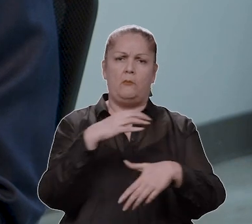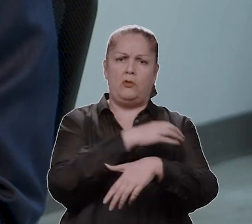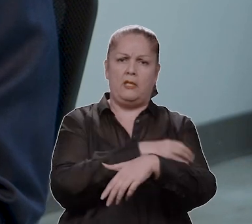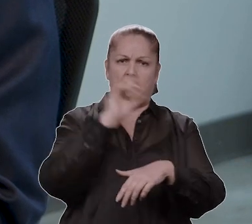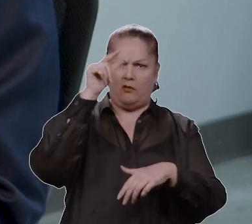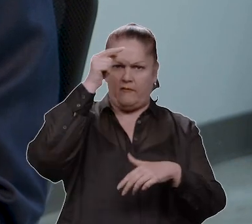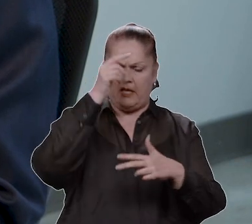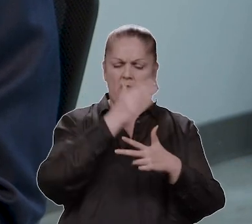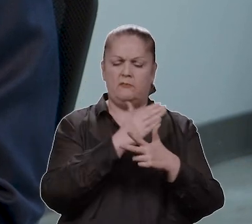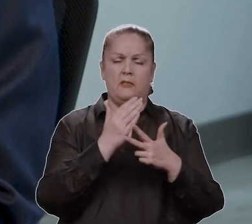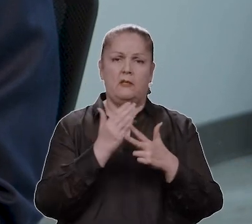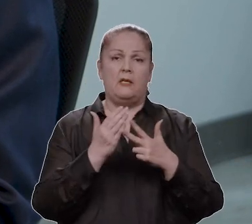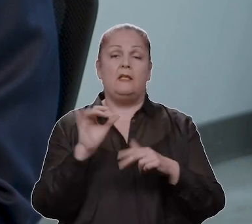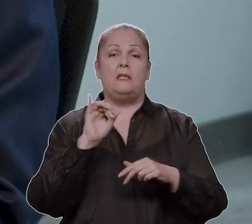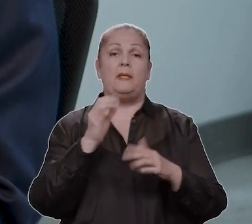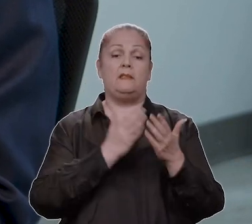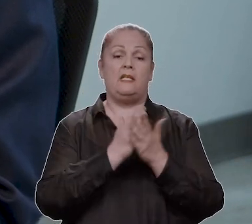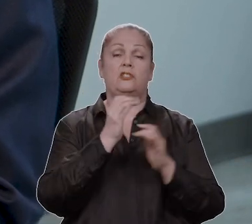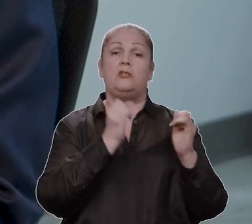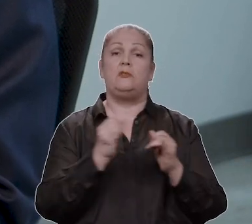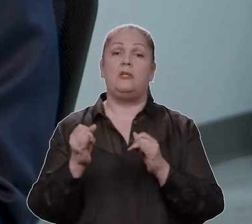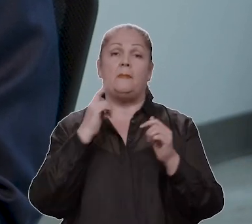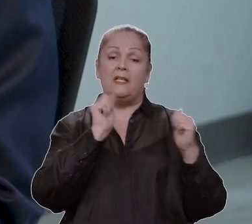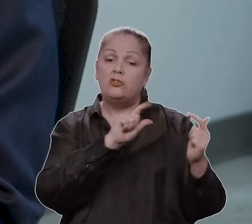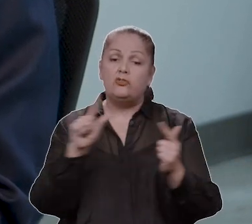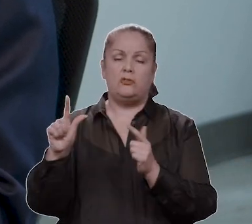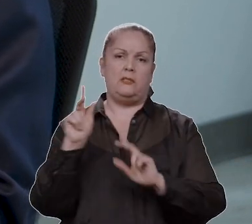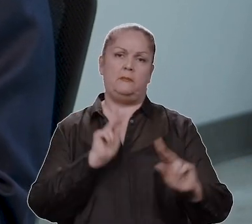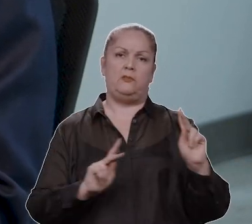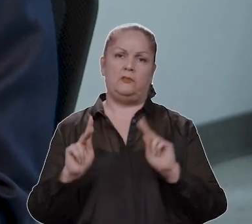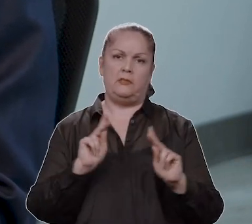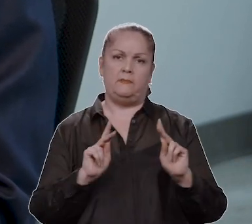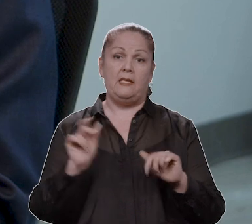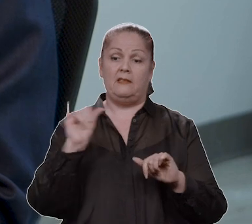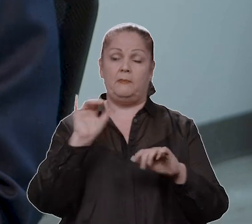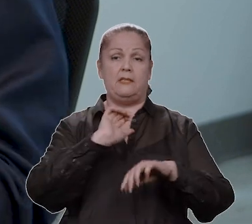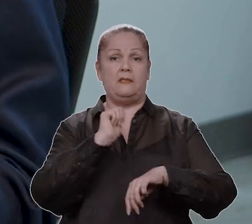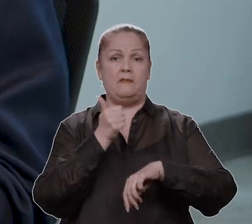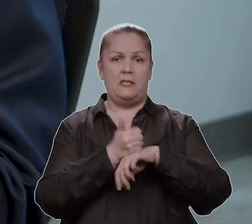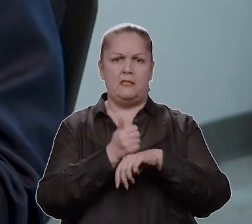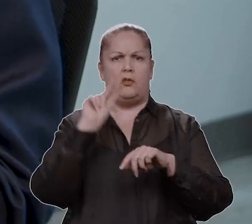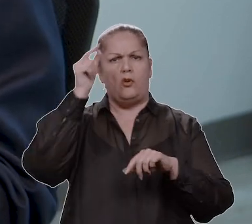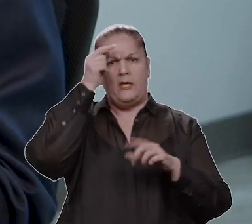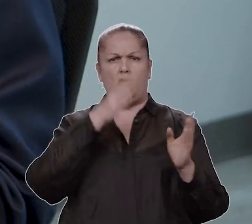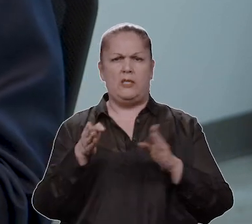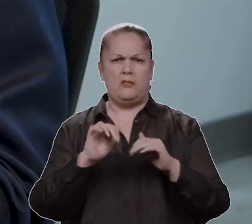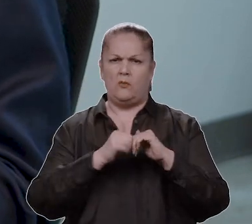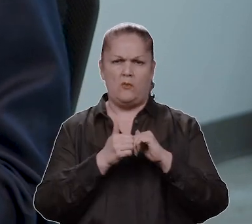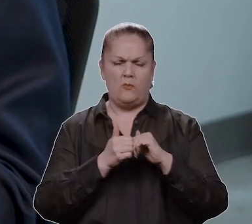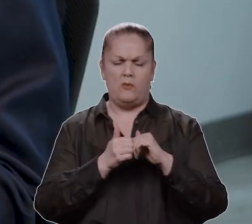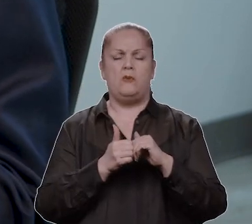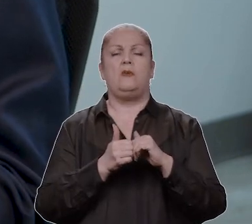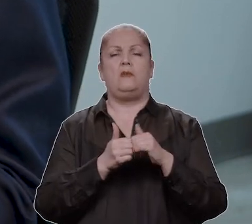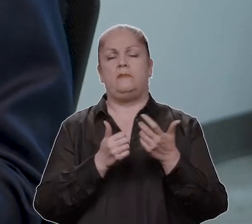el gobierno y se reconocen unos derechos individuales para todas las personas. También se establece cómo está organizado el gobierno y el